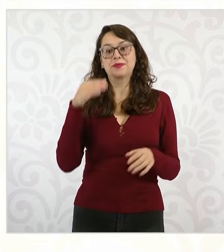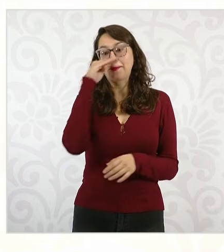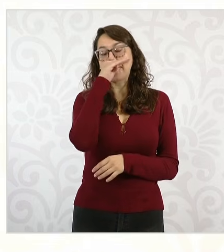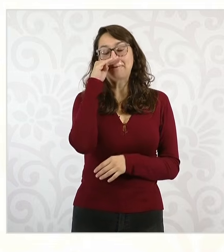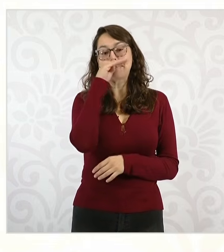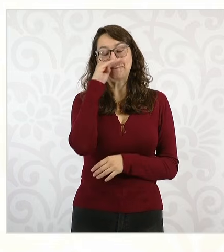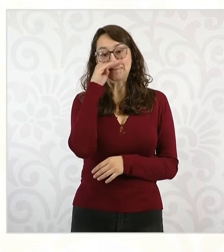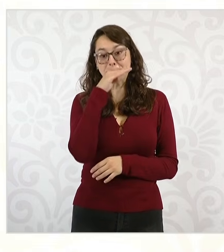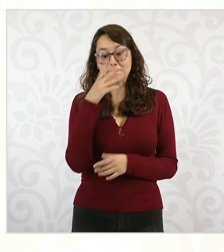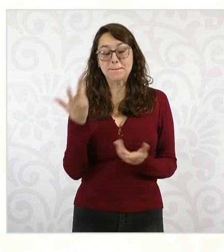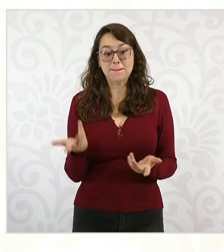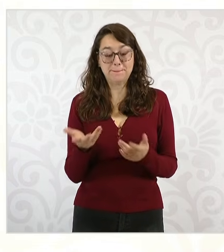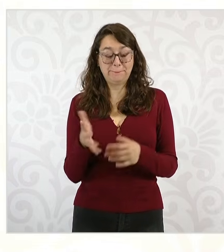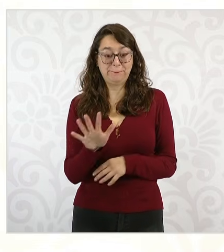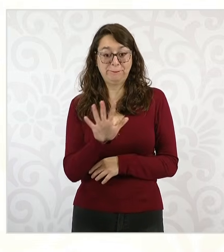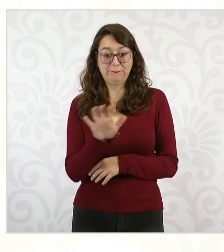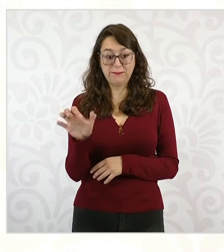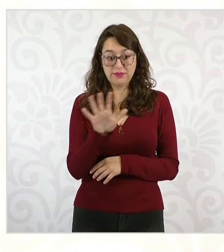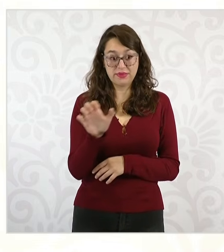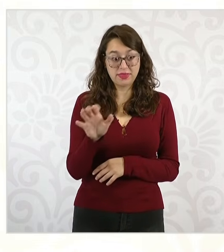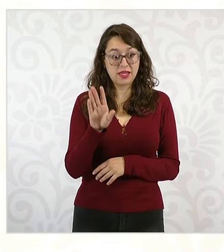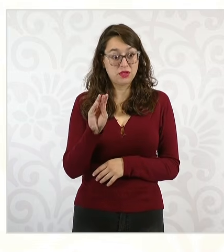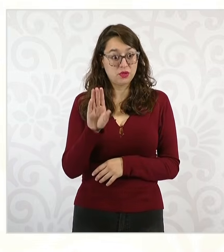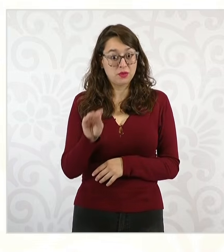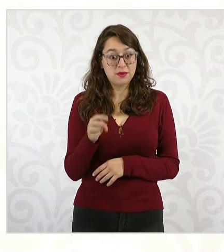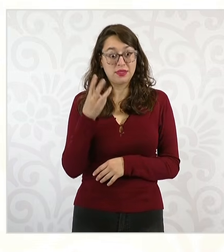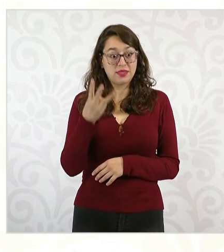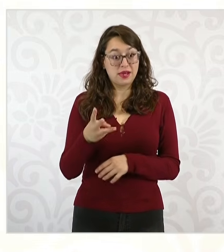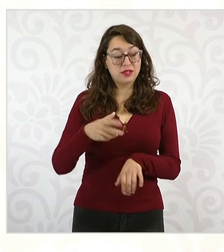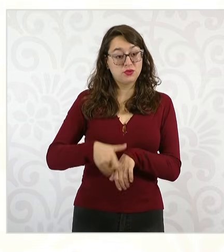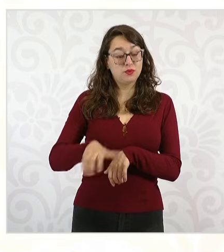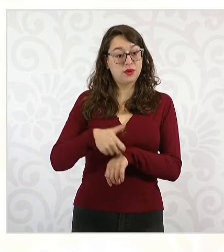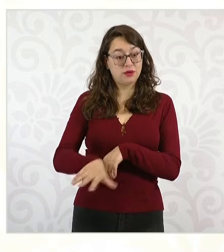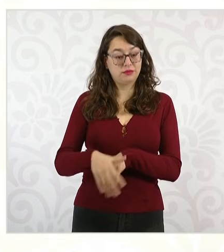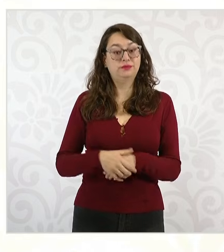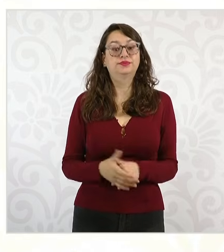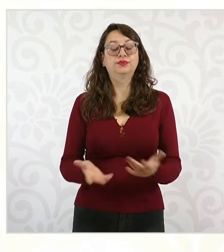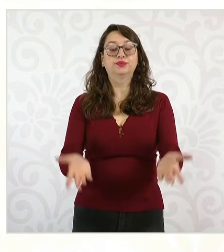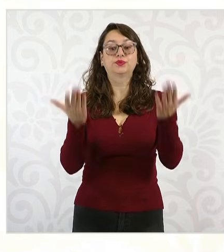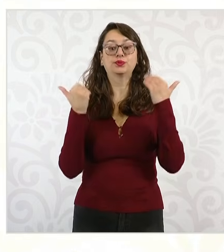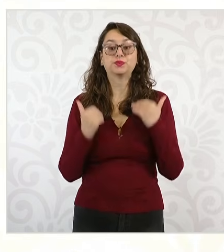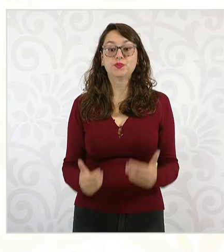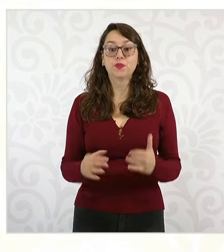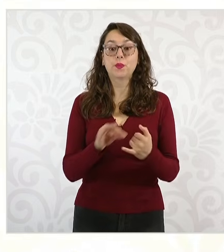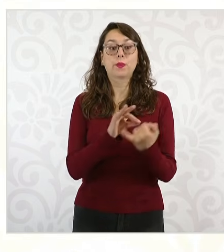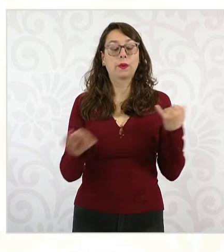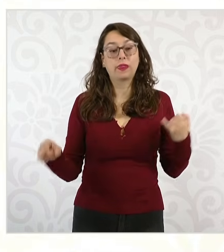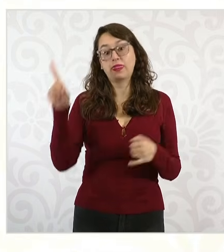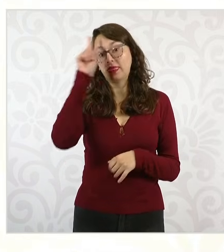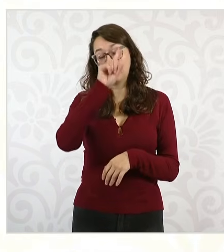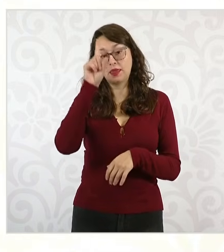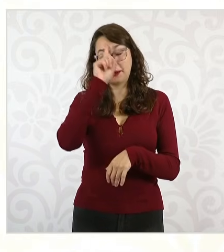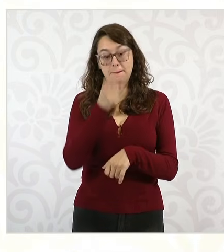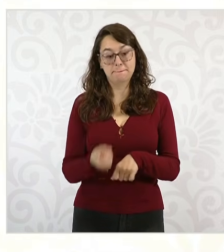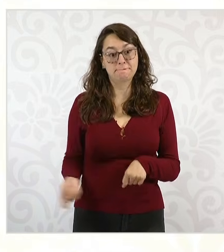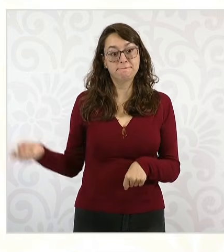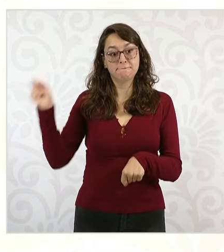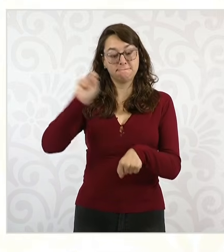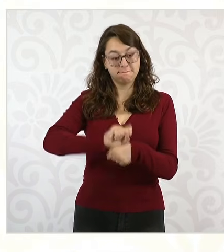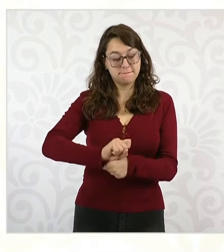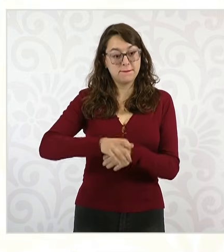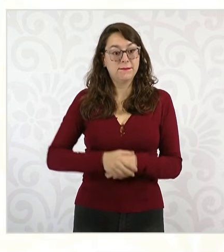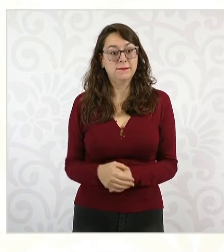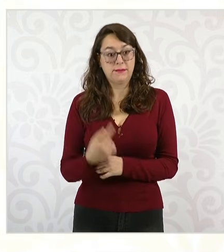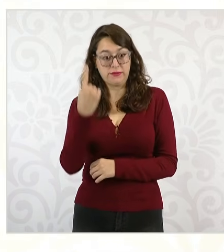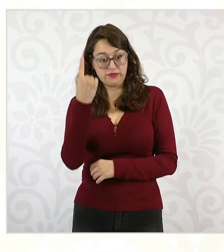gratuita, revista 593 de julio de este año. Adelante, estamos por finalizar con nuestros consejos Profeco de la semana.